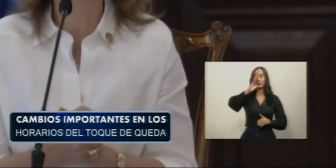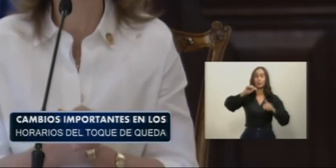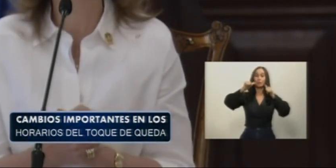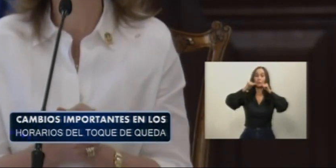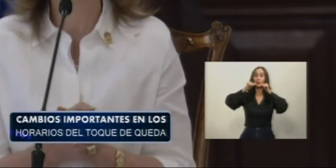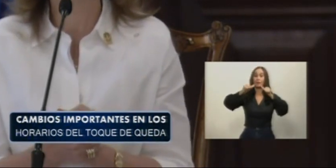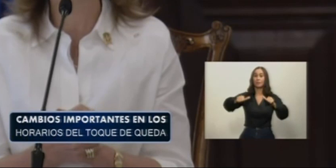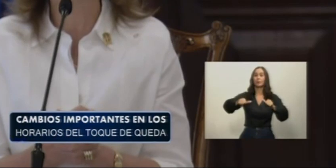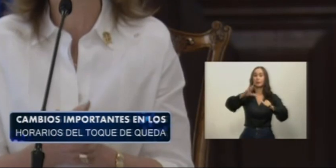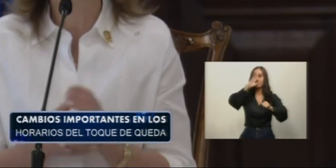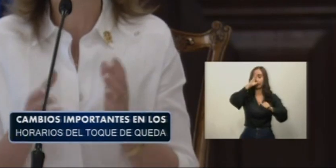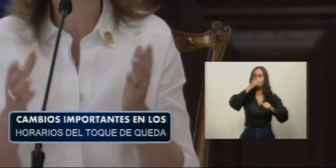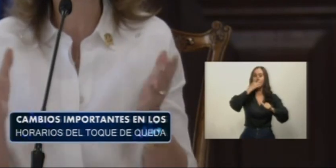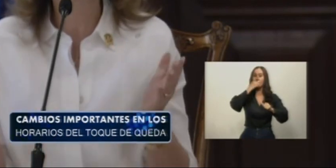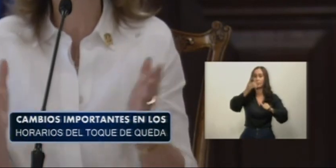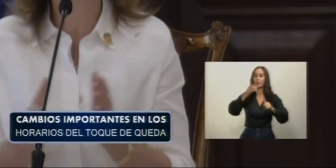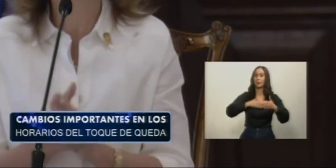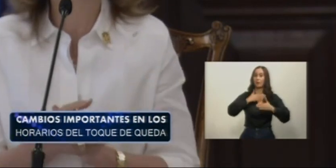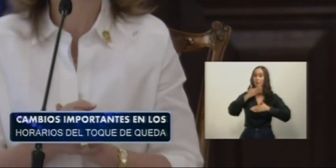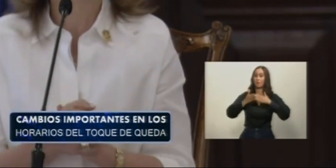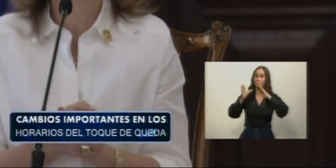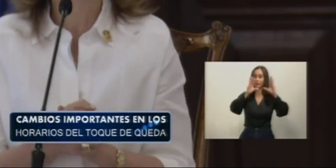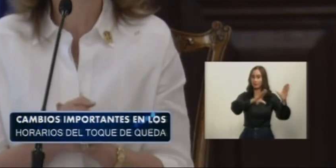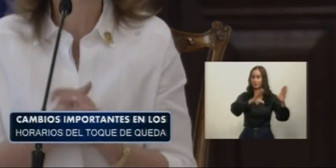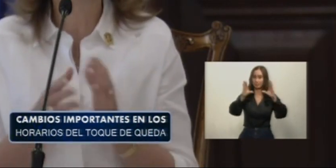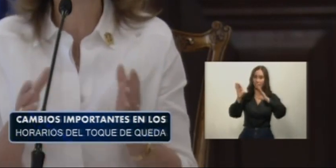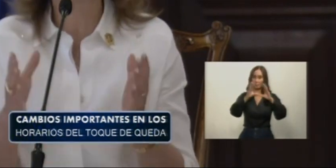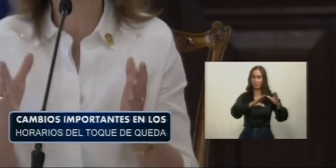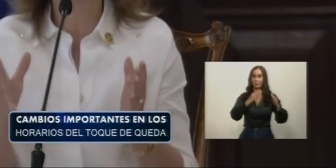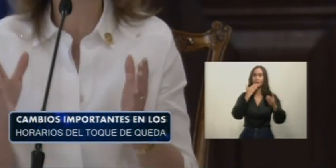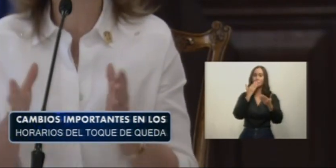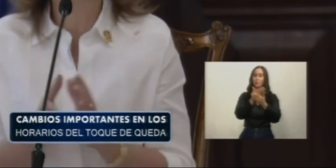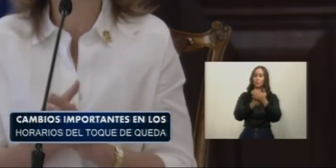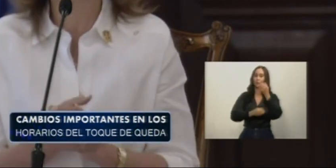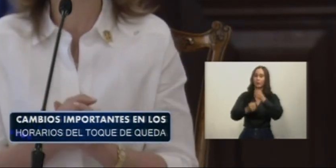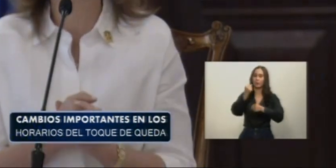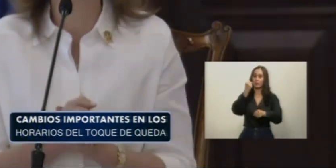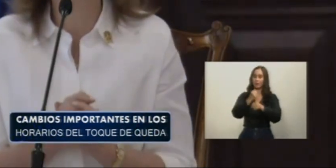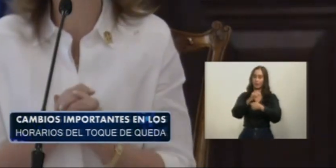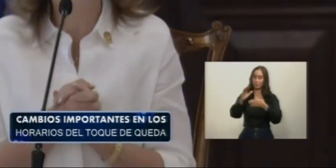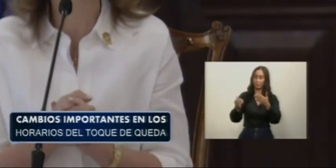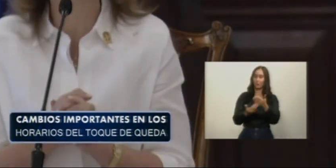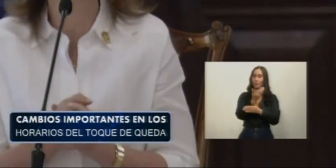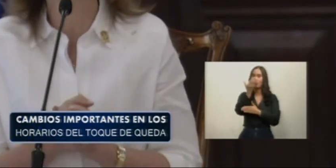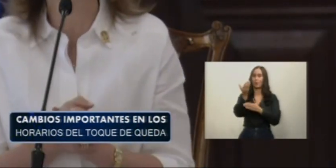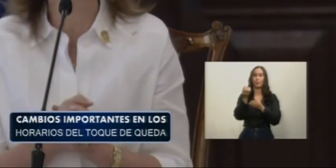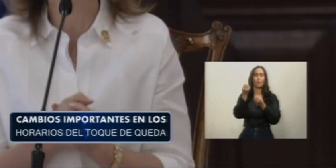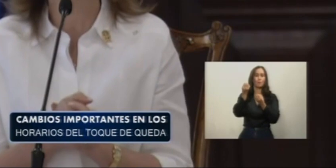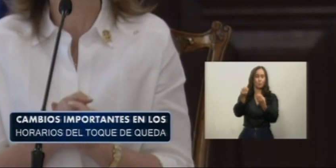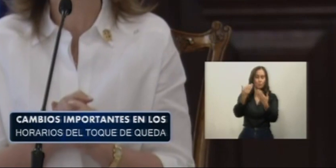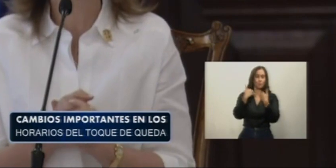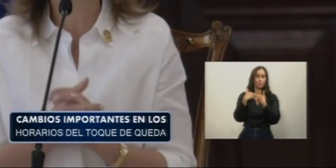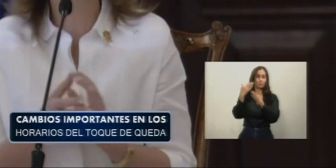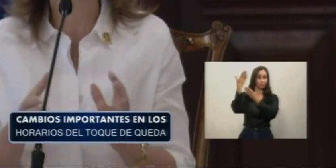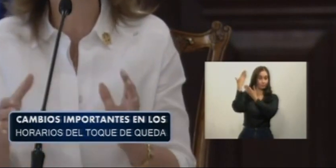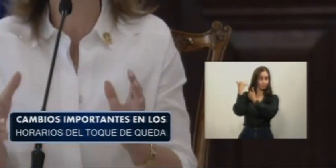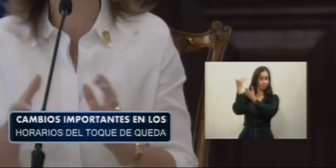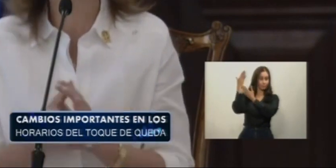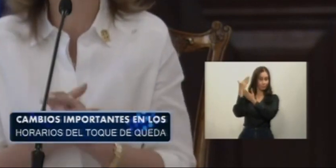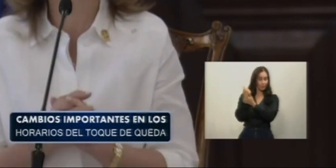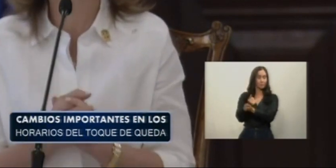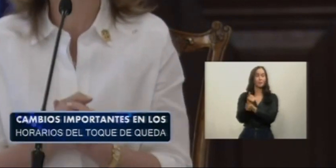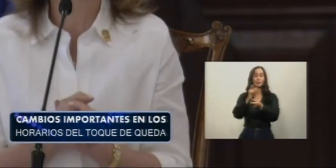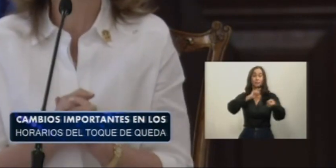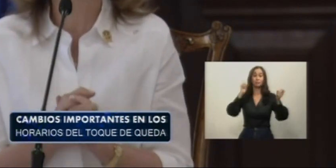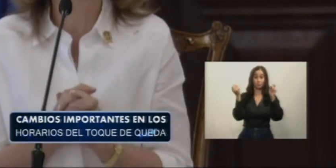al pueblo dominicano feliz navidad y próspero año nuevo cargado de mucha esperanza de muchos